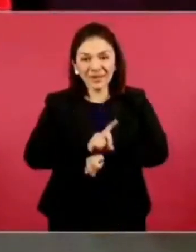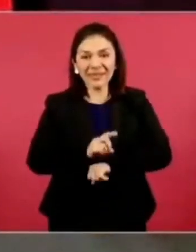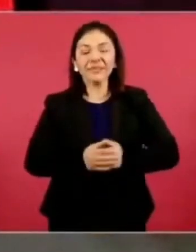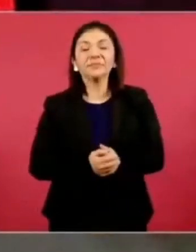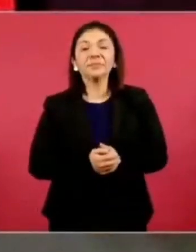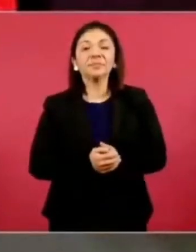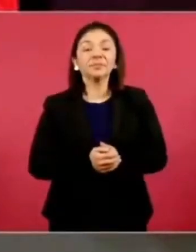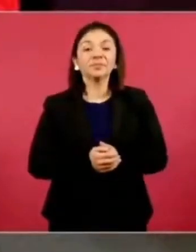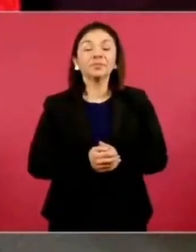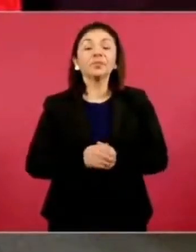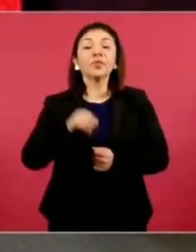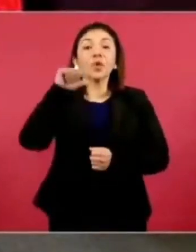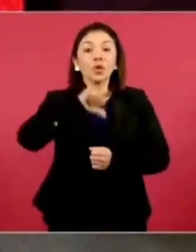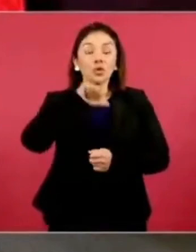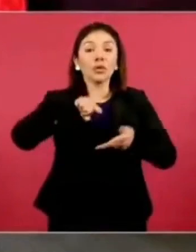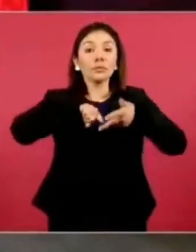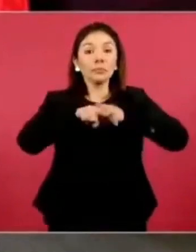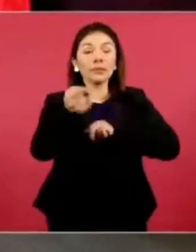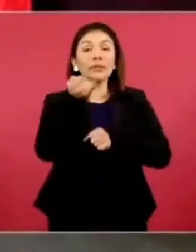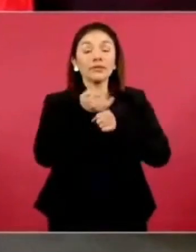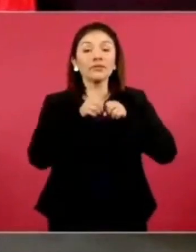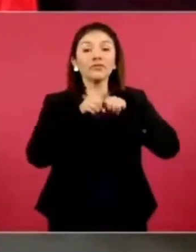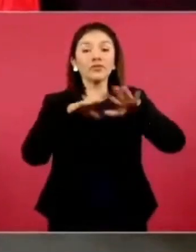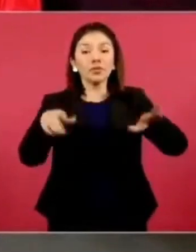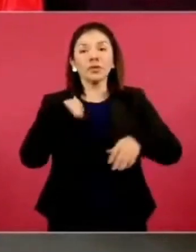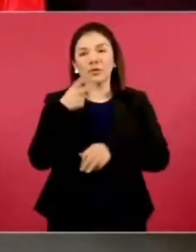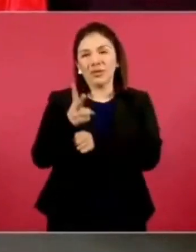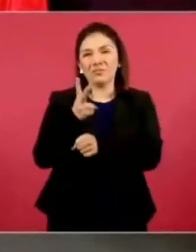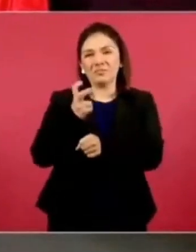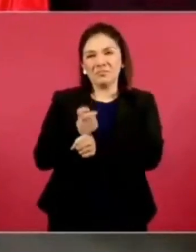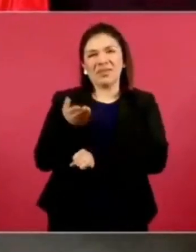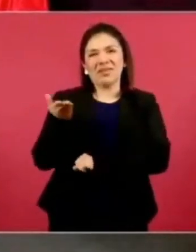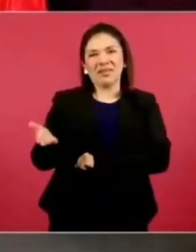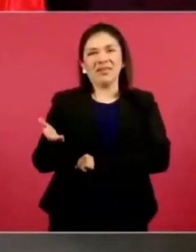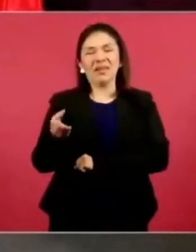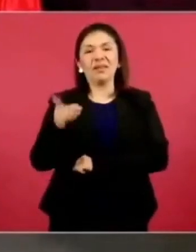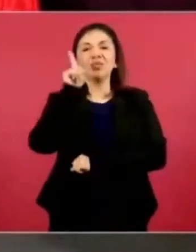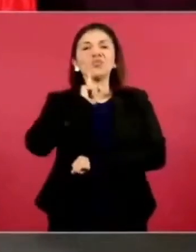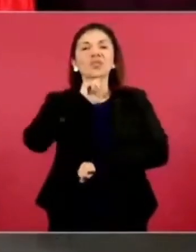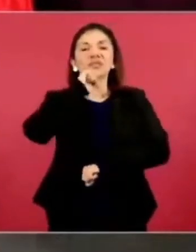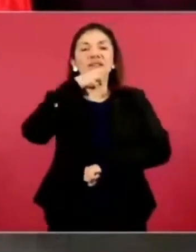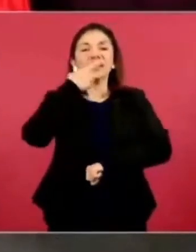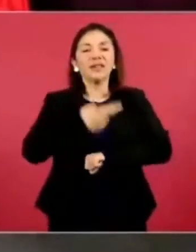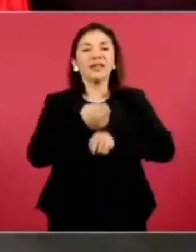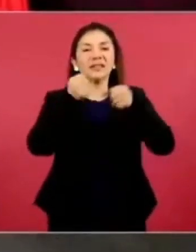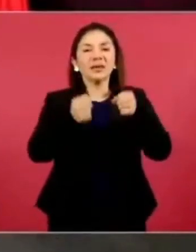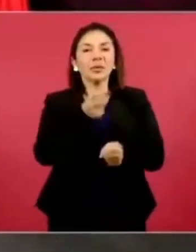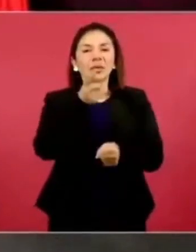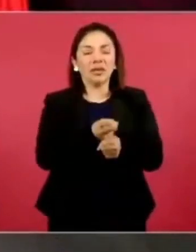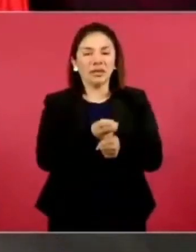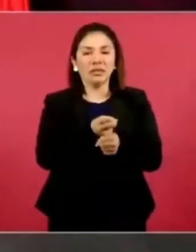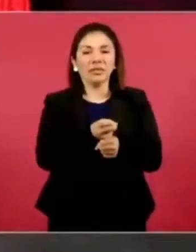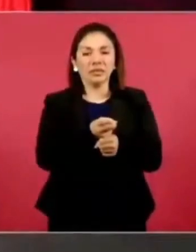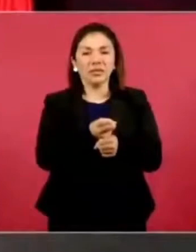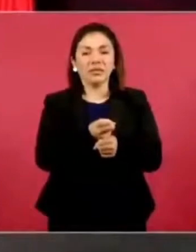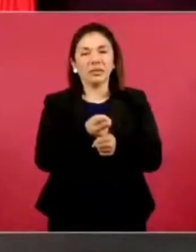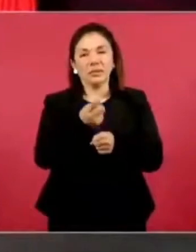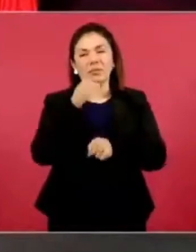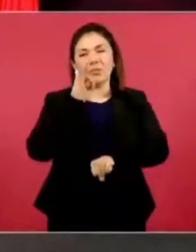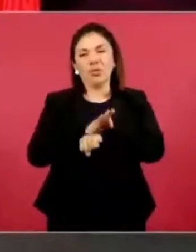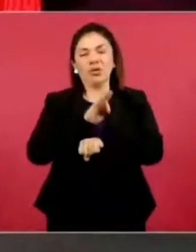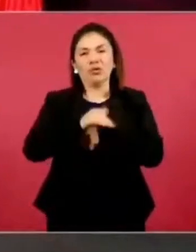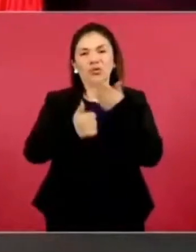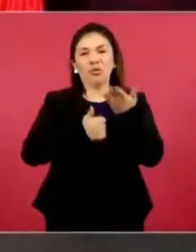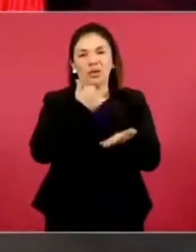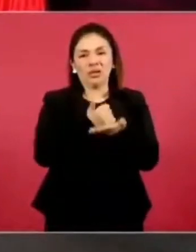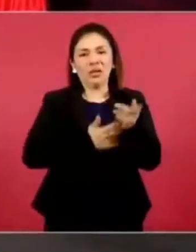Vamos a informar, invitamos a la secretaria de Seguridad y Protección